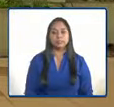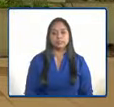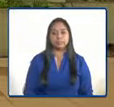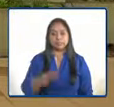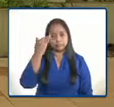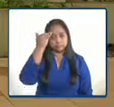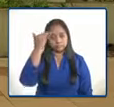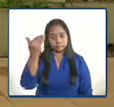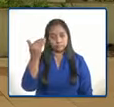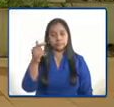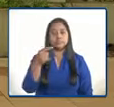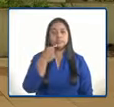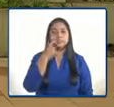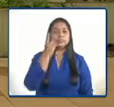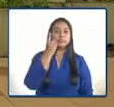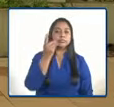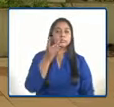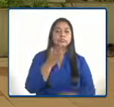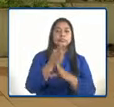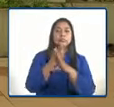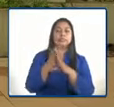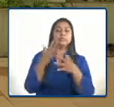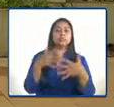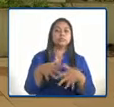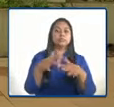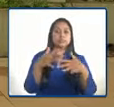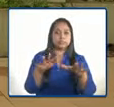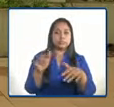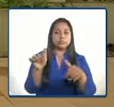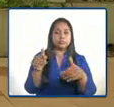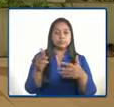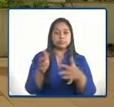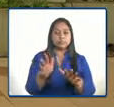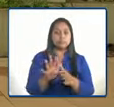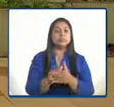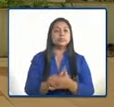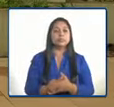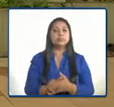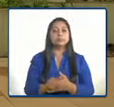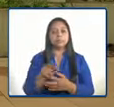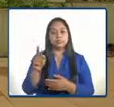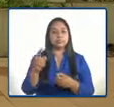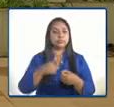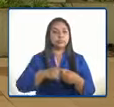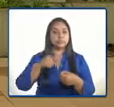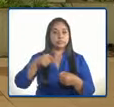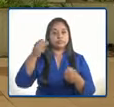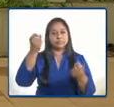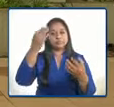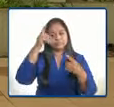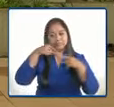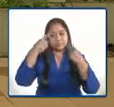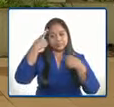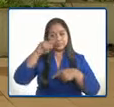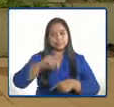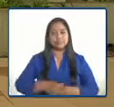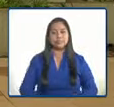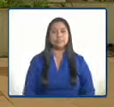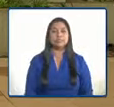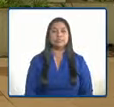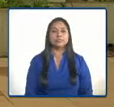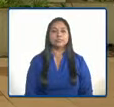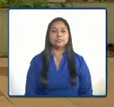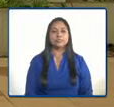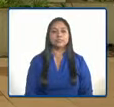licenciado Carlos Avelar, director de Protección Portuaria de la República, por su participación. Muy buen día, señor director. Muchas gracias, feliz